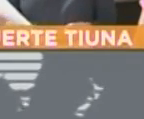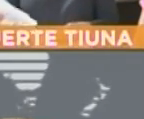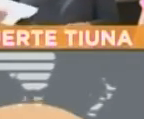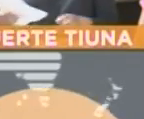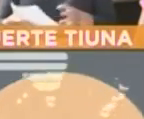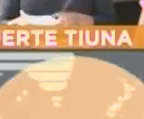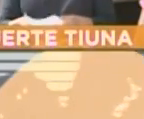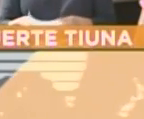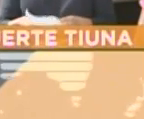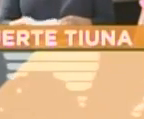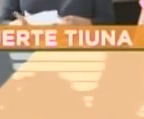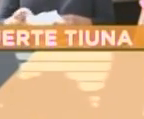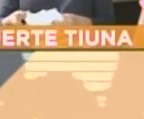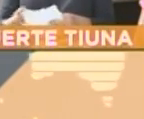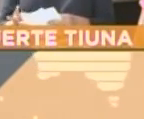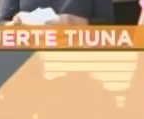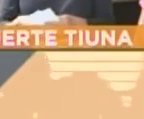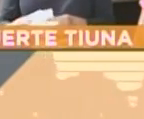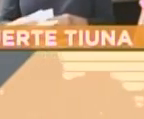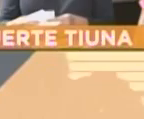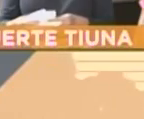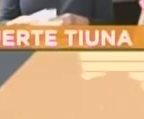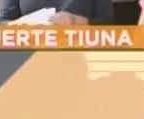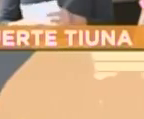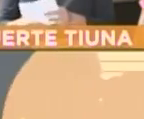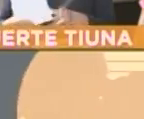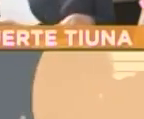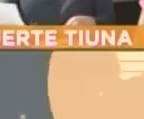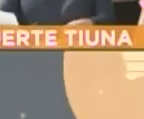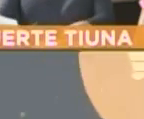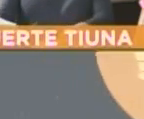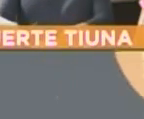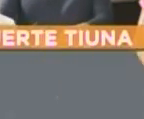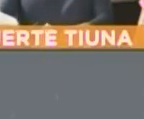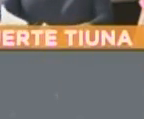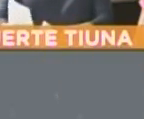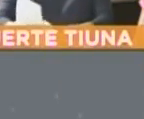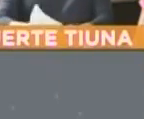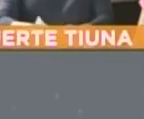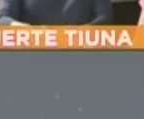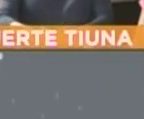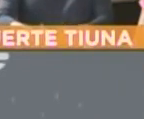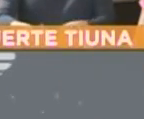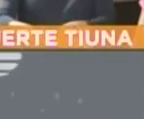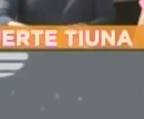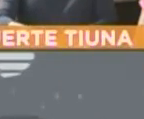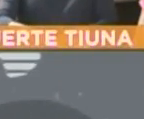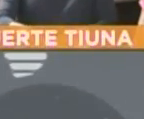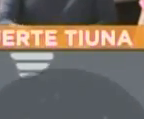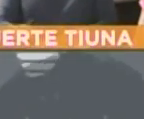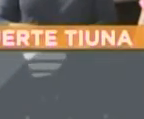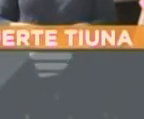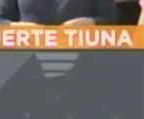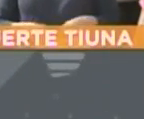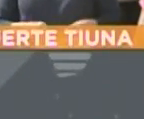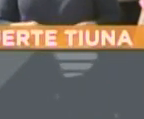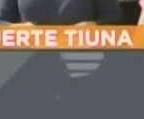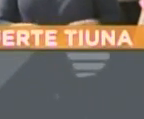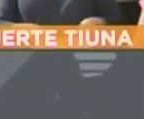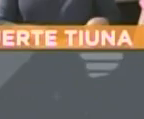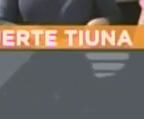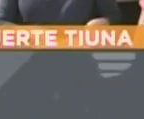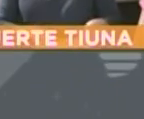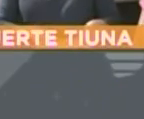blancas directo para ir a darle salud al pueblo, las médicas y los médicos que gradúa la patria.